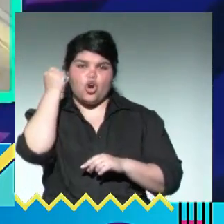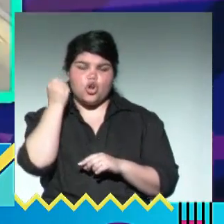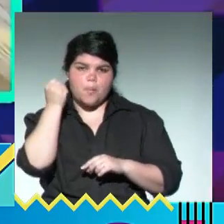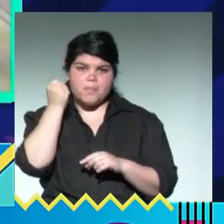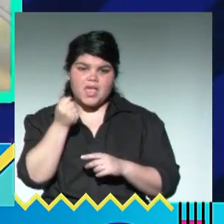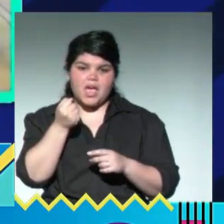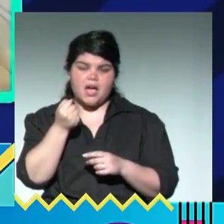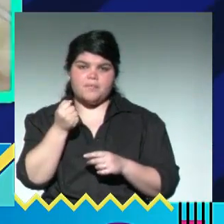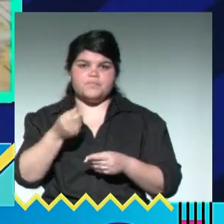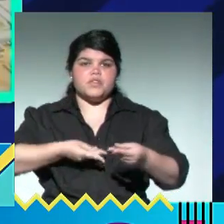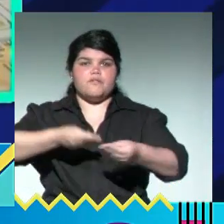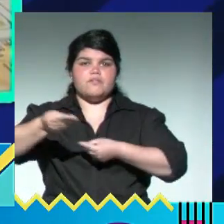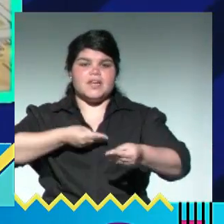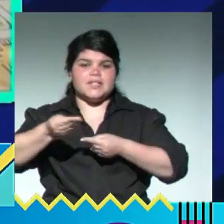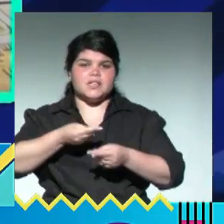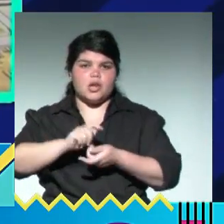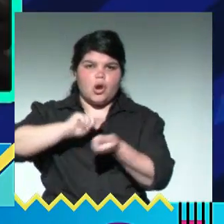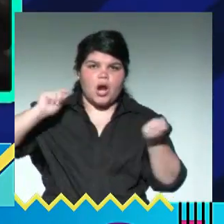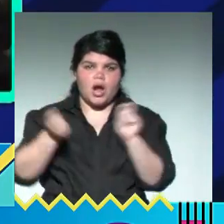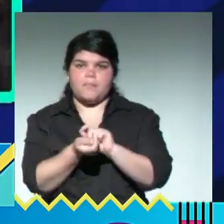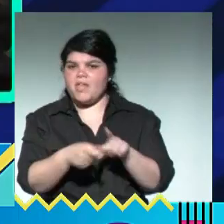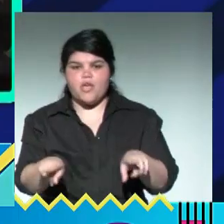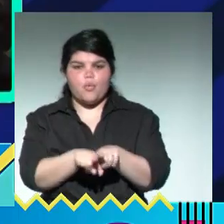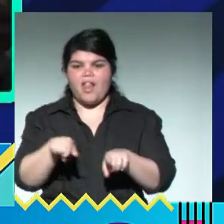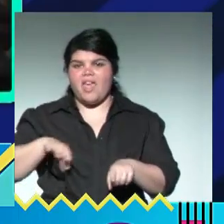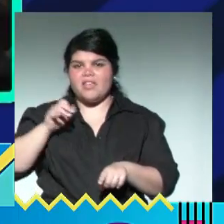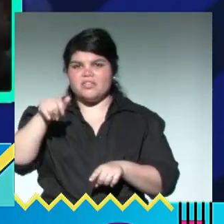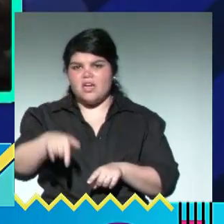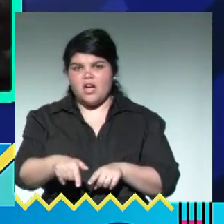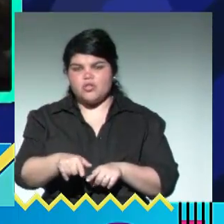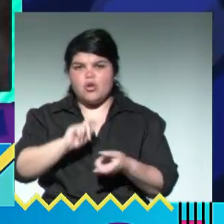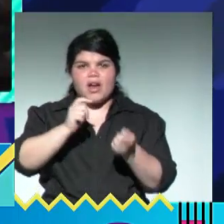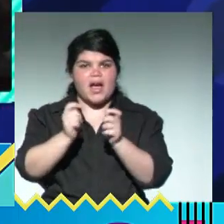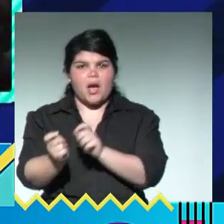reformular todo de nuevo, como ya pasó este año que hubo que reformular todo. Entonces, el